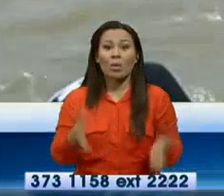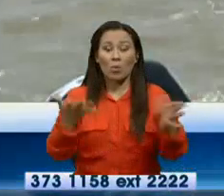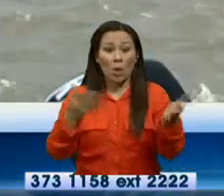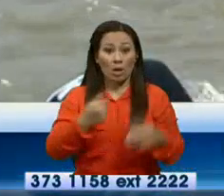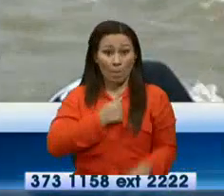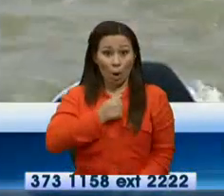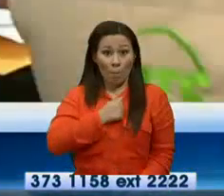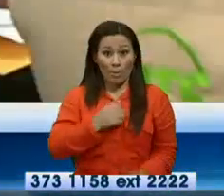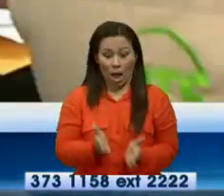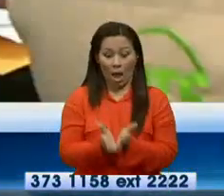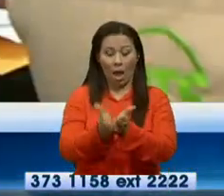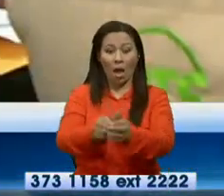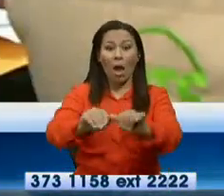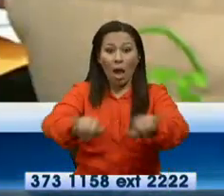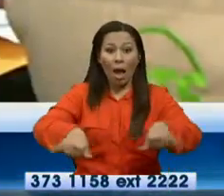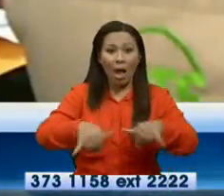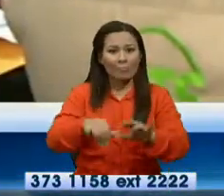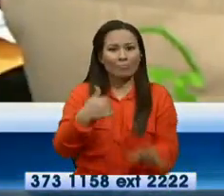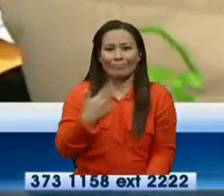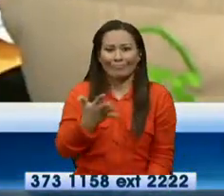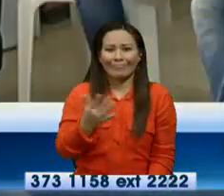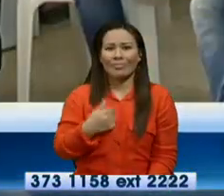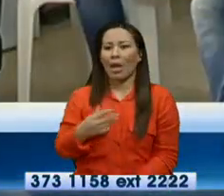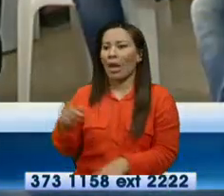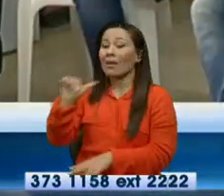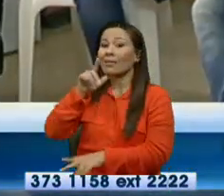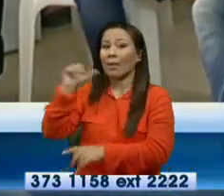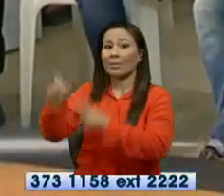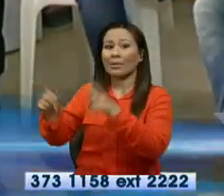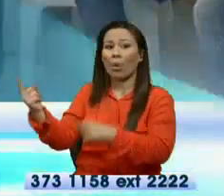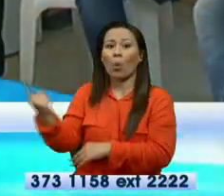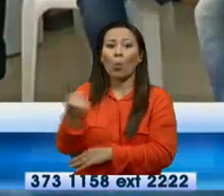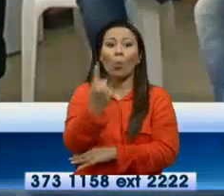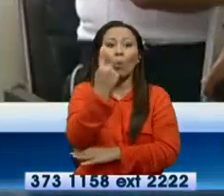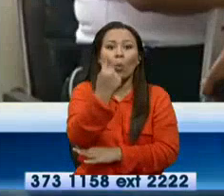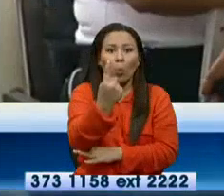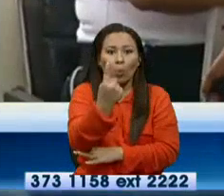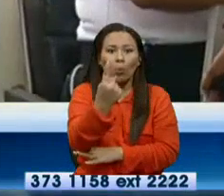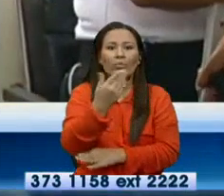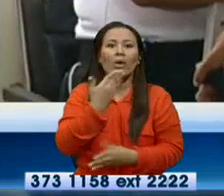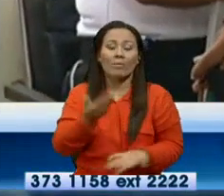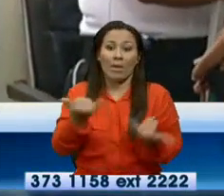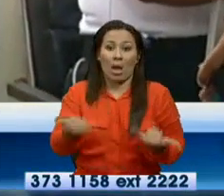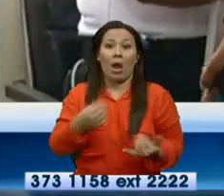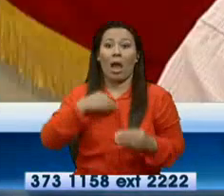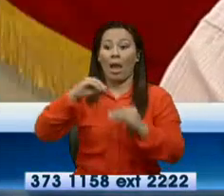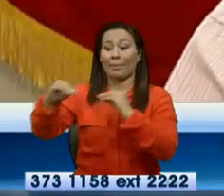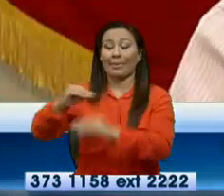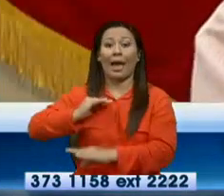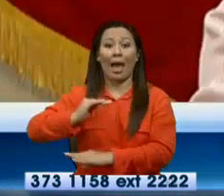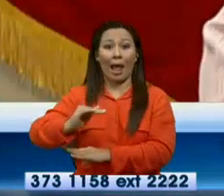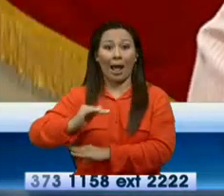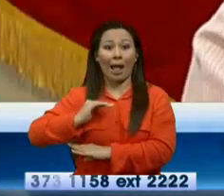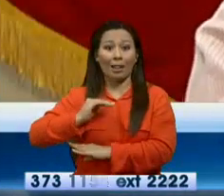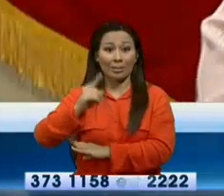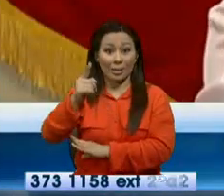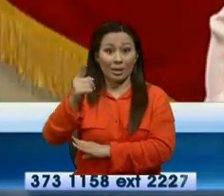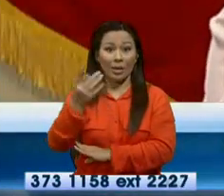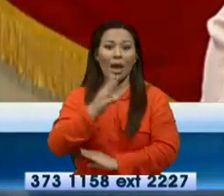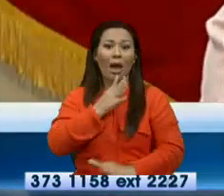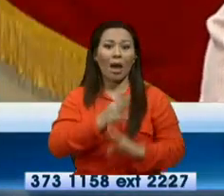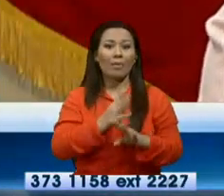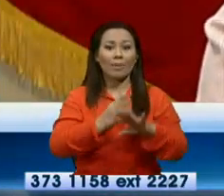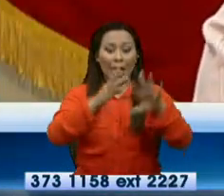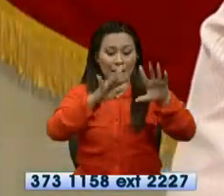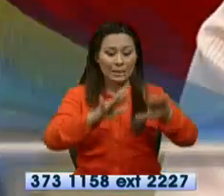no tengo canoa para pasar. El alcalde Luis Palma convocó al Comité de Operaciones de Emergencia Cantonal para pedir una audiencia a la